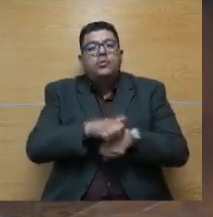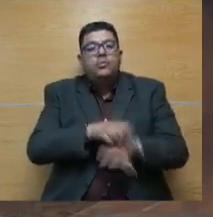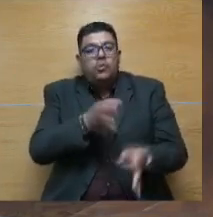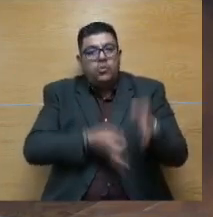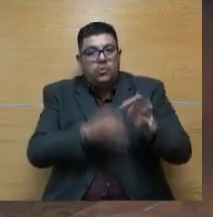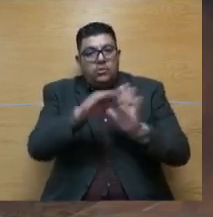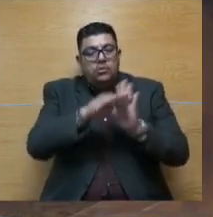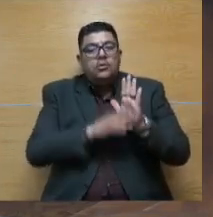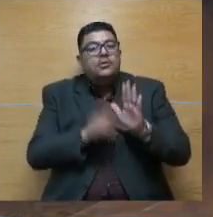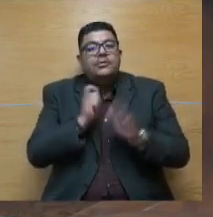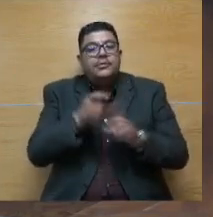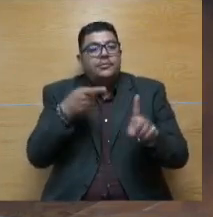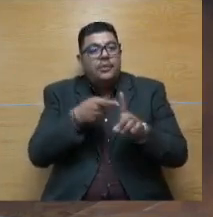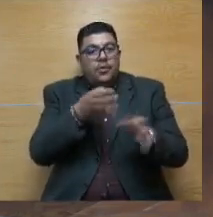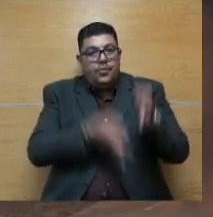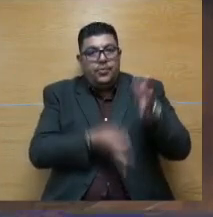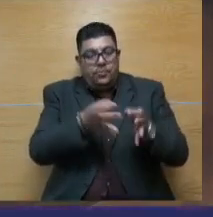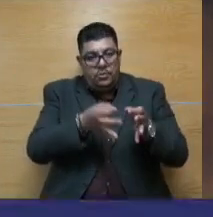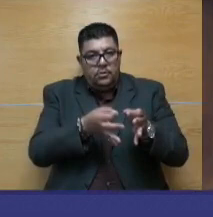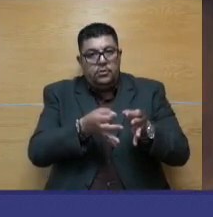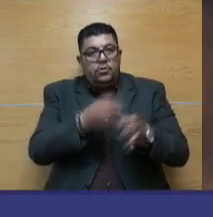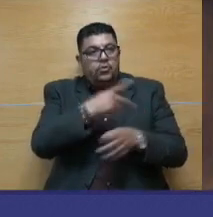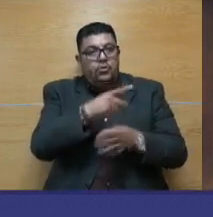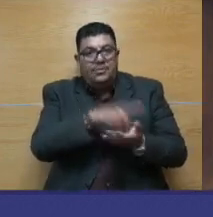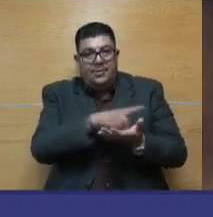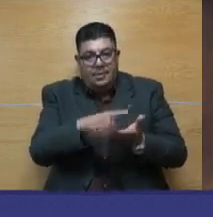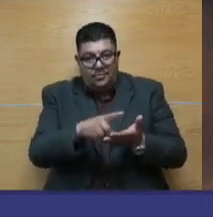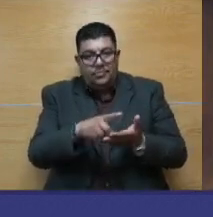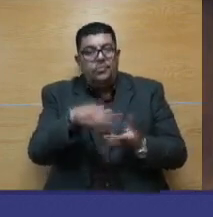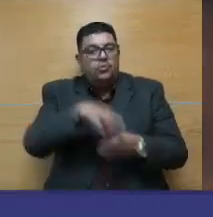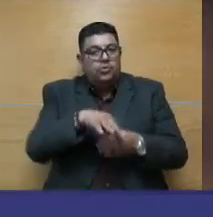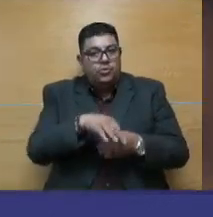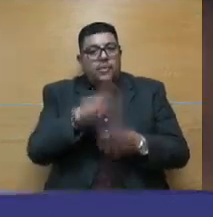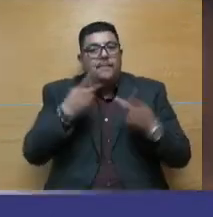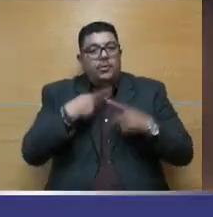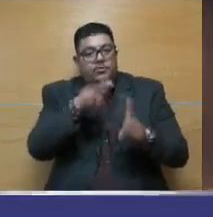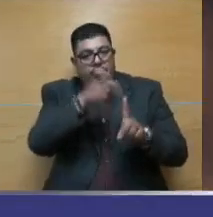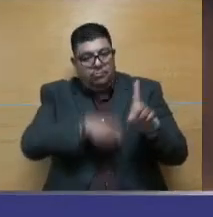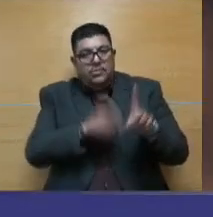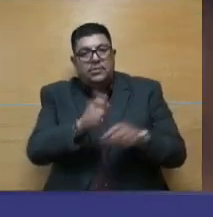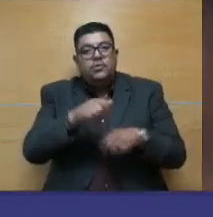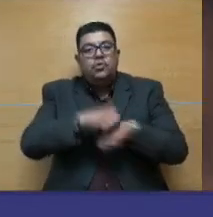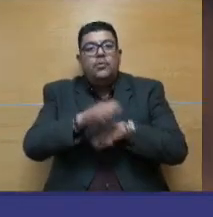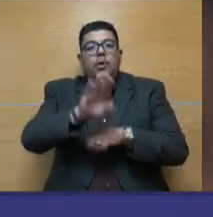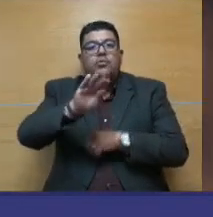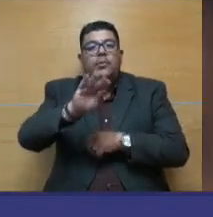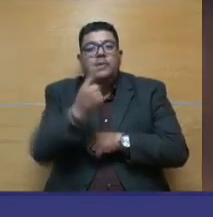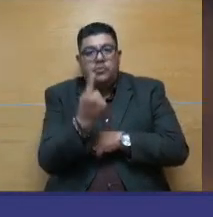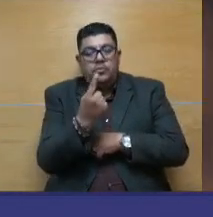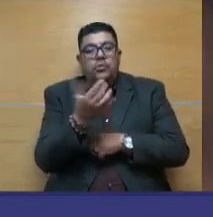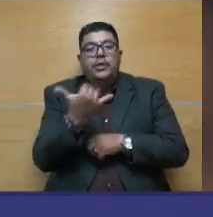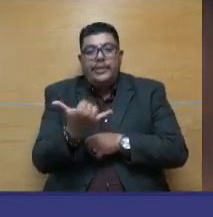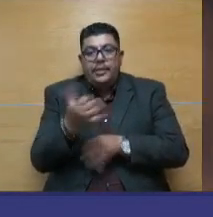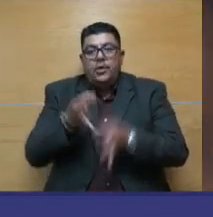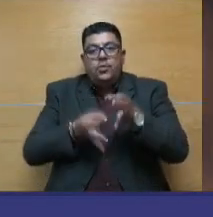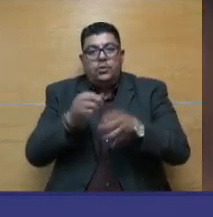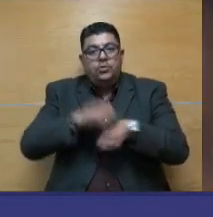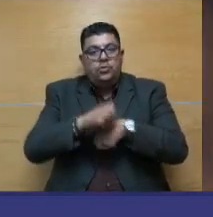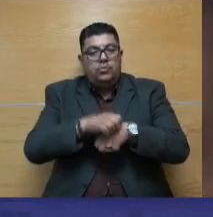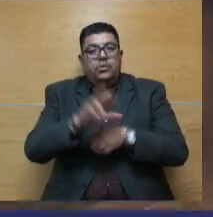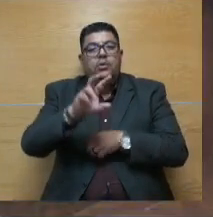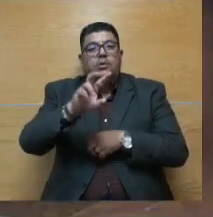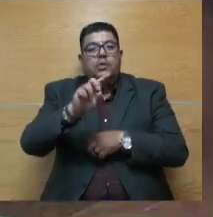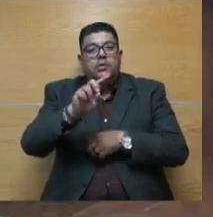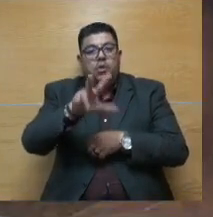para resolver el juicio para la protección de los Derechos político electorales del ciudadano 91 y juicios electorales 38 a